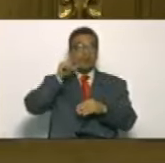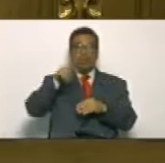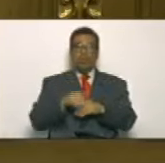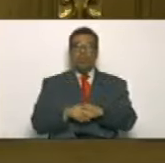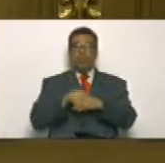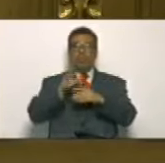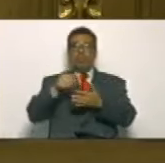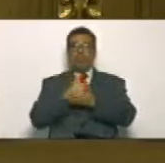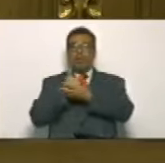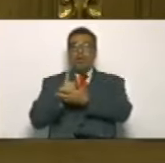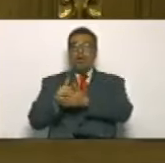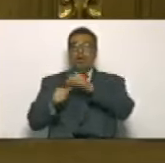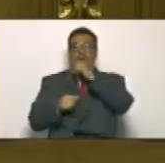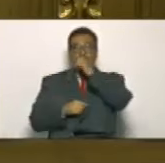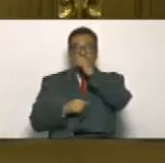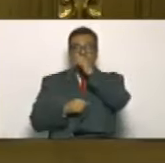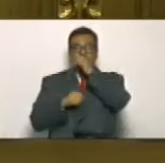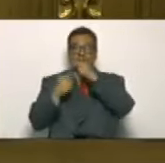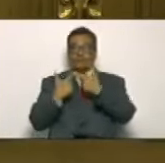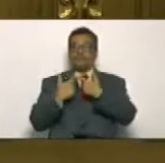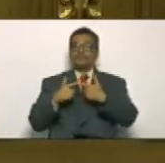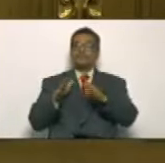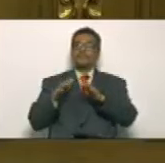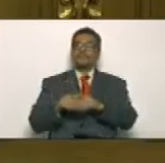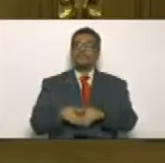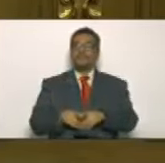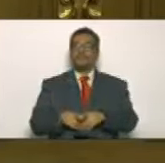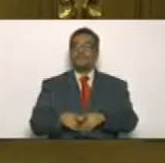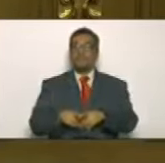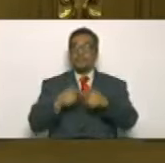por los aportes de la independencia,